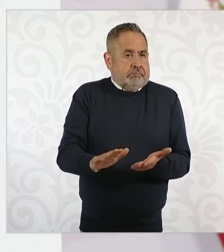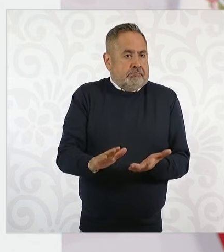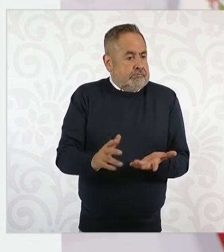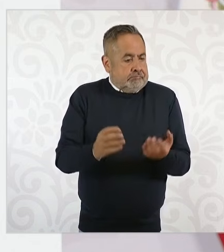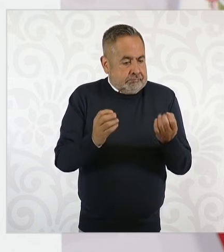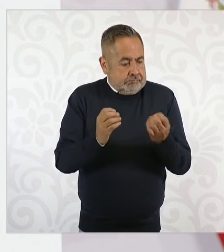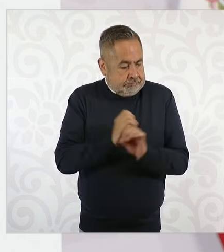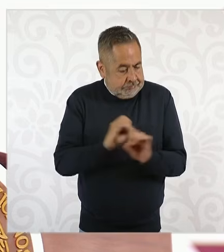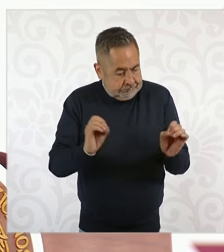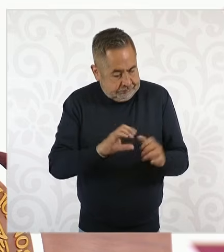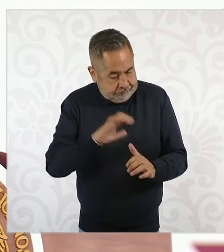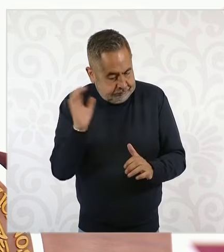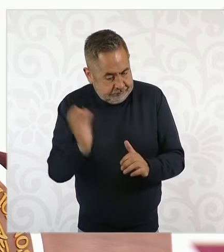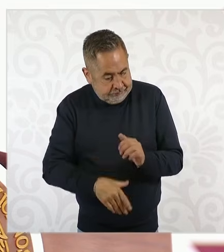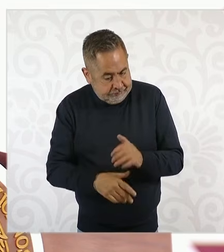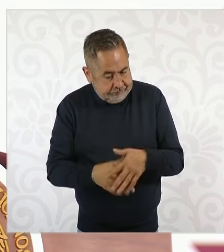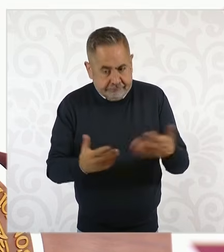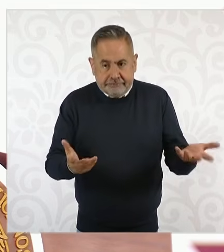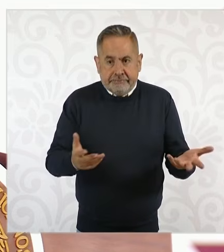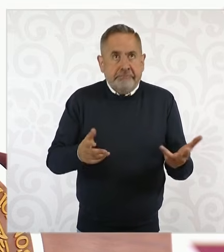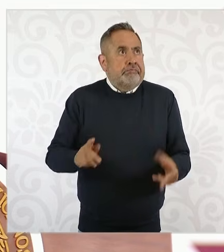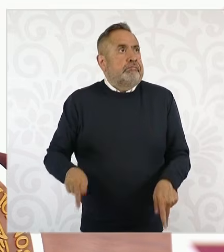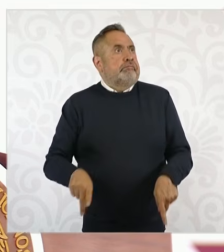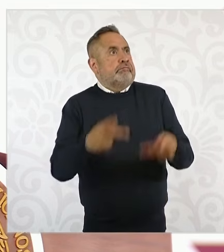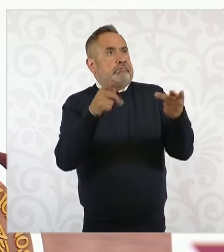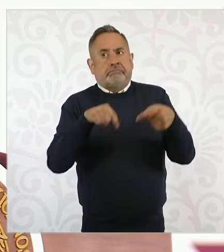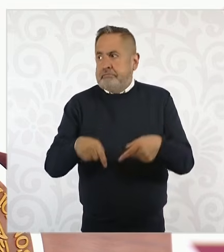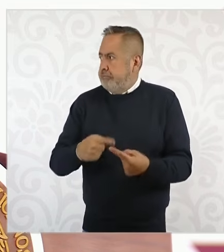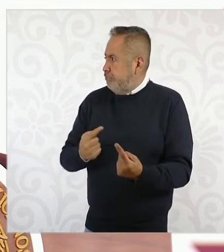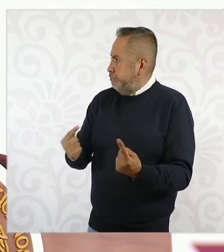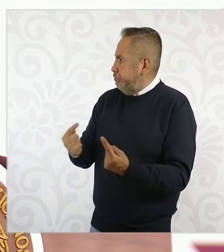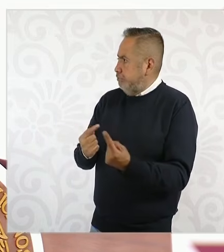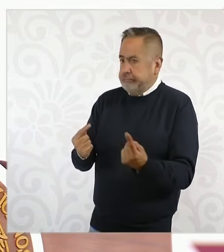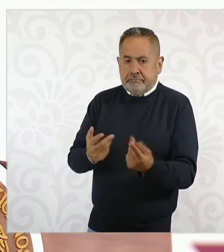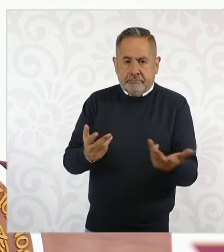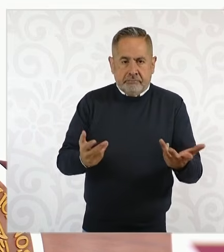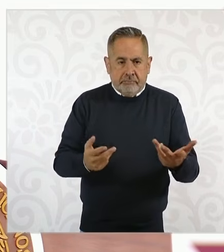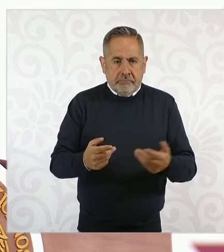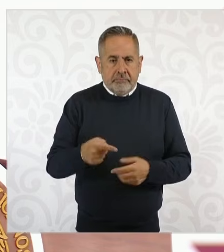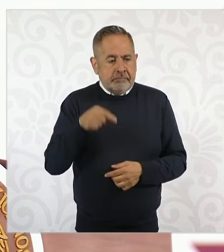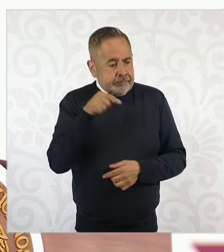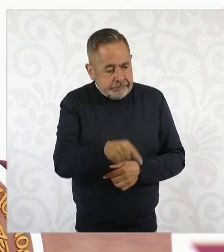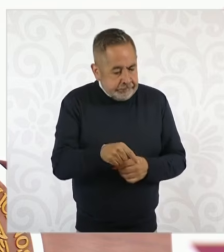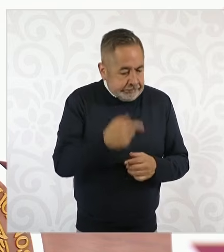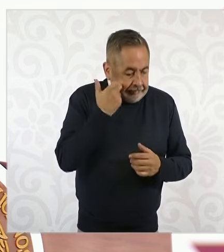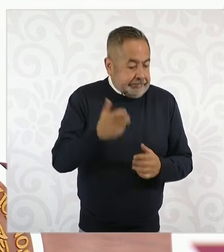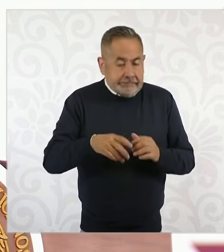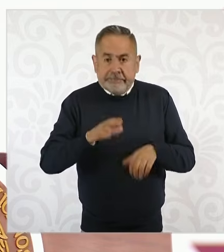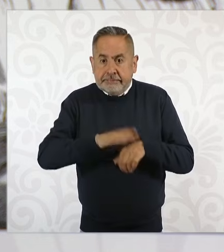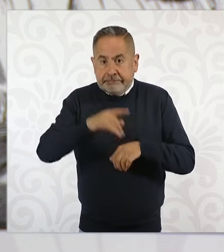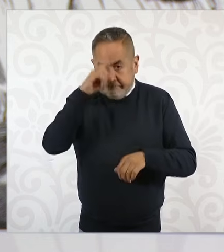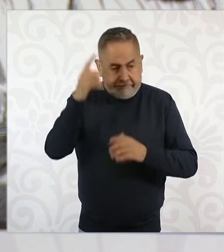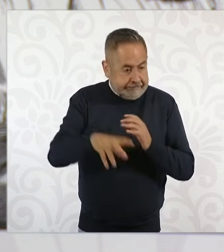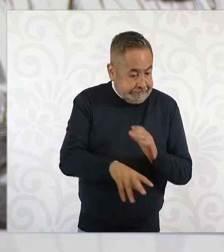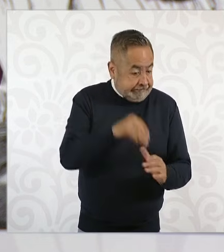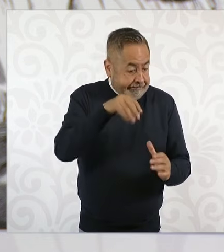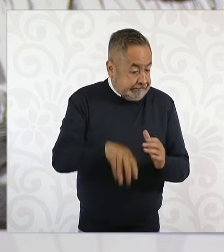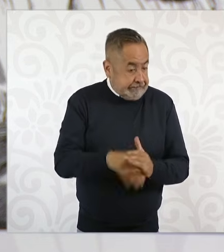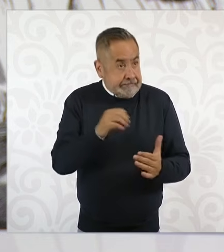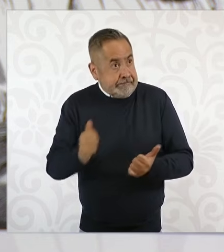en que se termine ese crudo. Y sobre todo la facilidad de extraer de ahí. Entonces